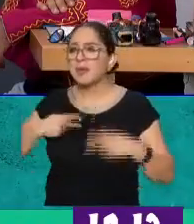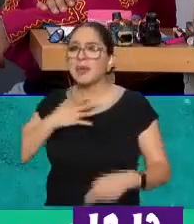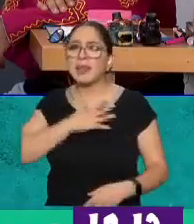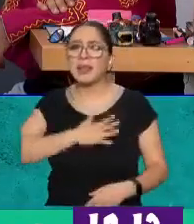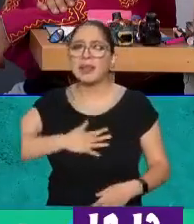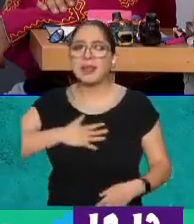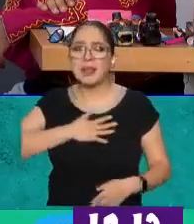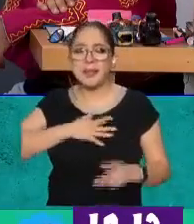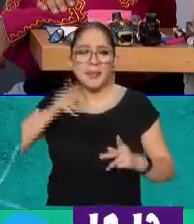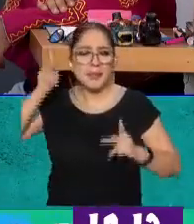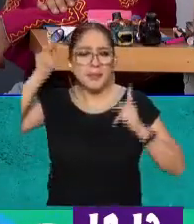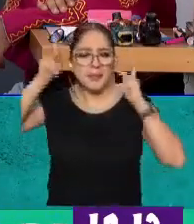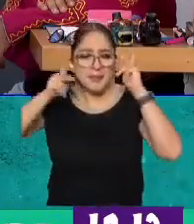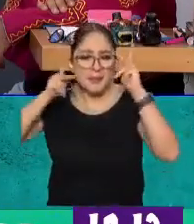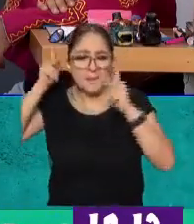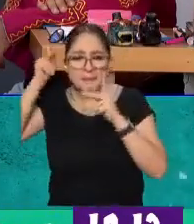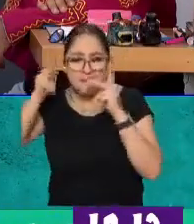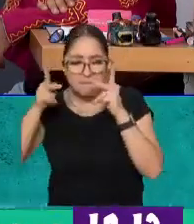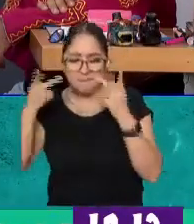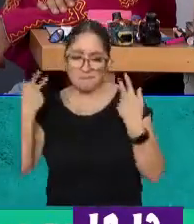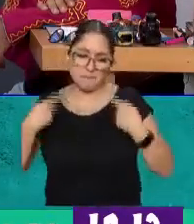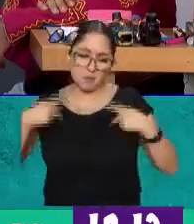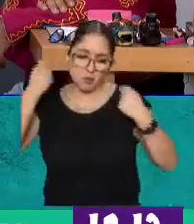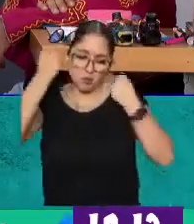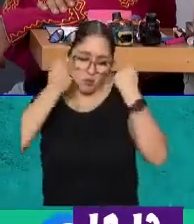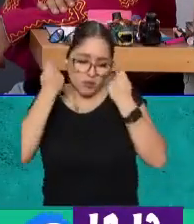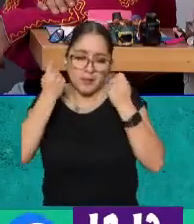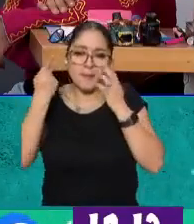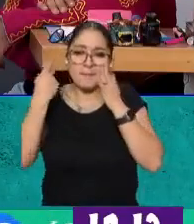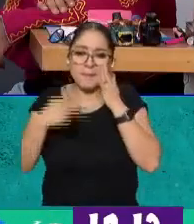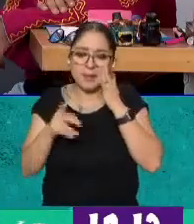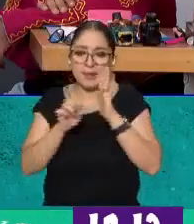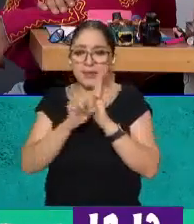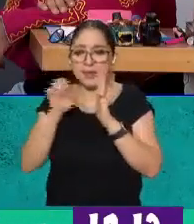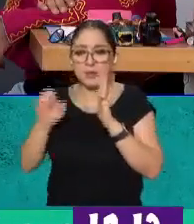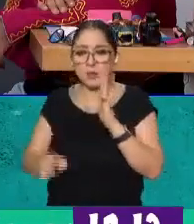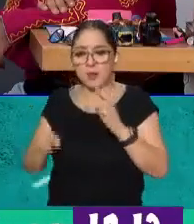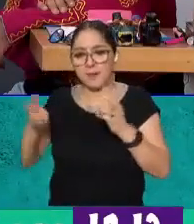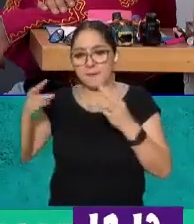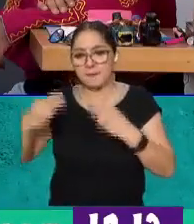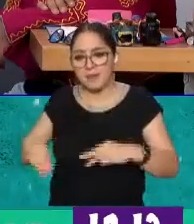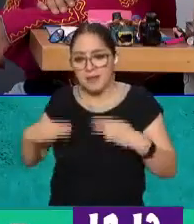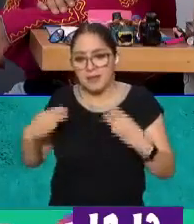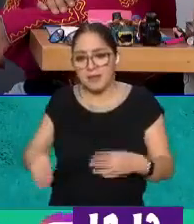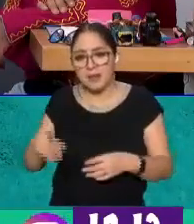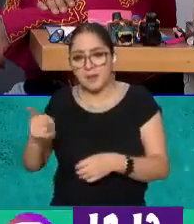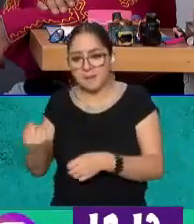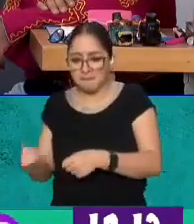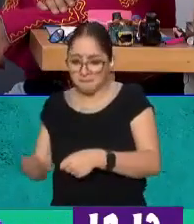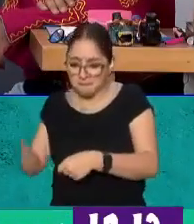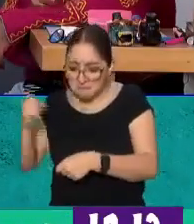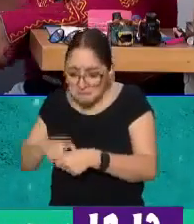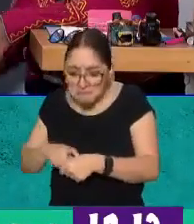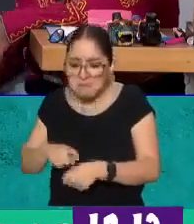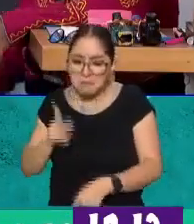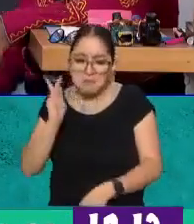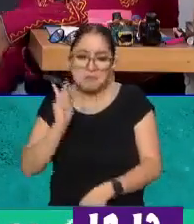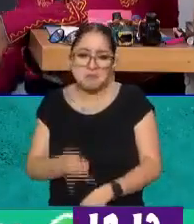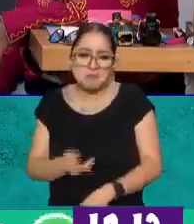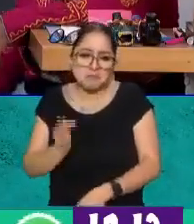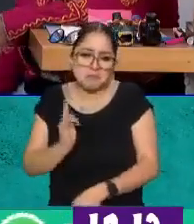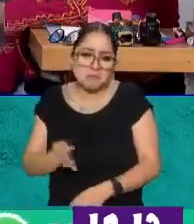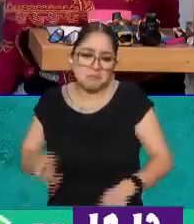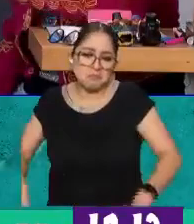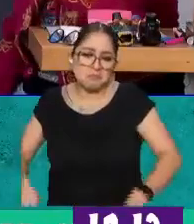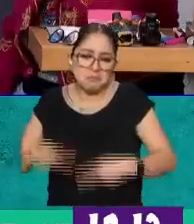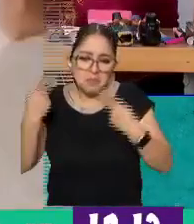los comemos. Lo que pasa es que llegan al mercado los turistas y preguntan por los alacranes y pues los chavos de los mercados pues, se los venden. Pues sí. Pero si llevan su preparación,